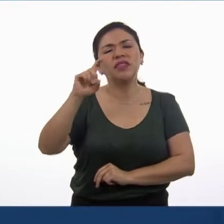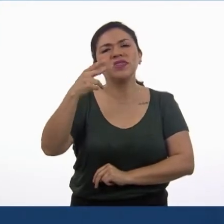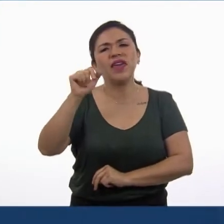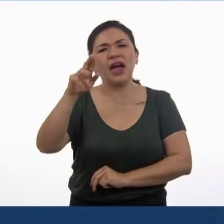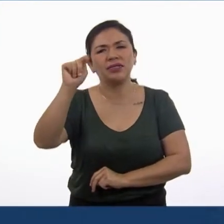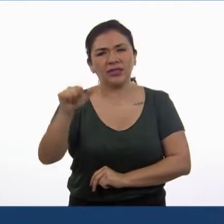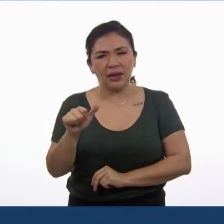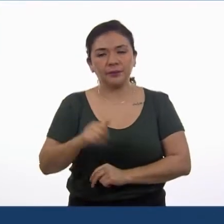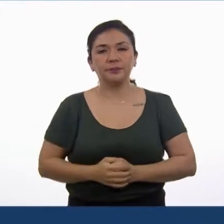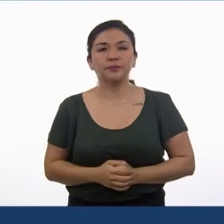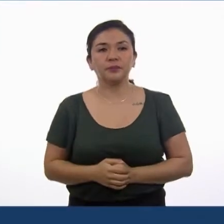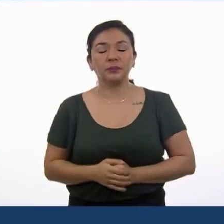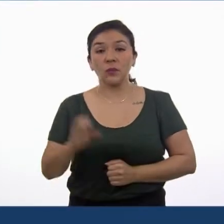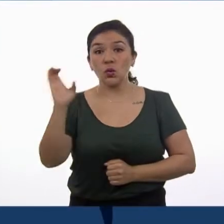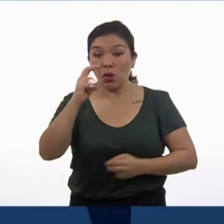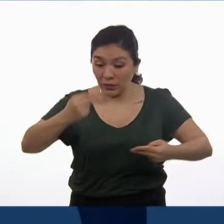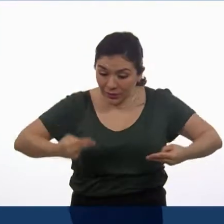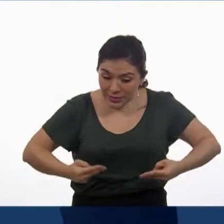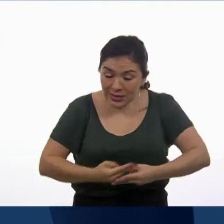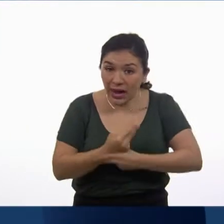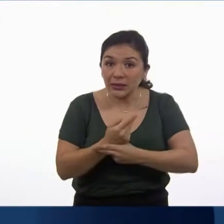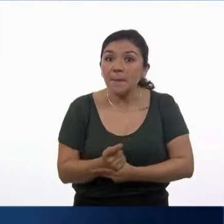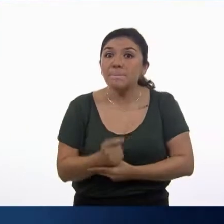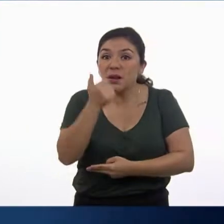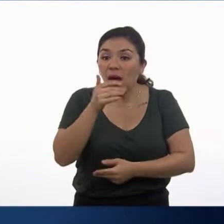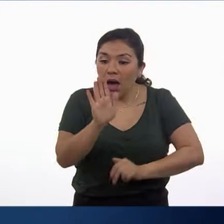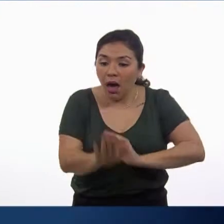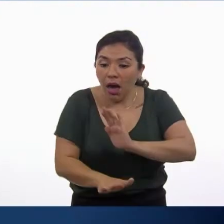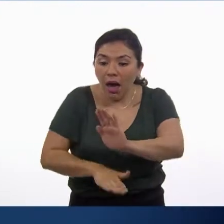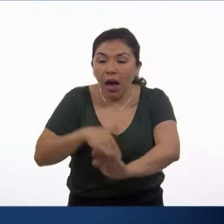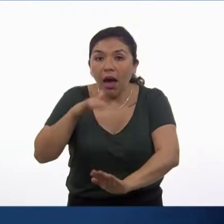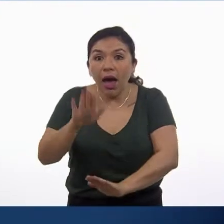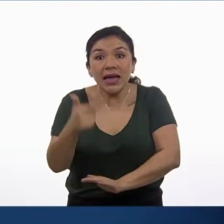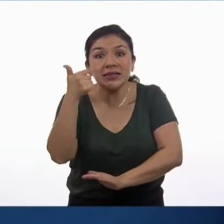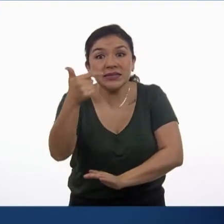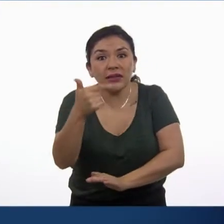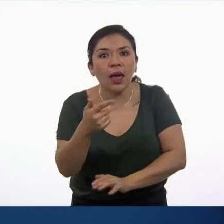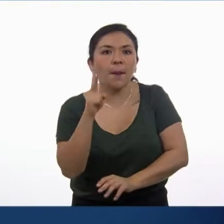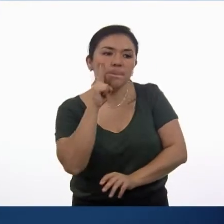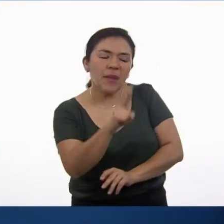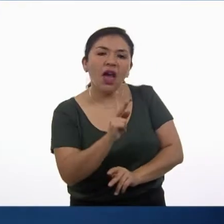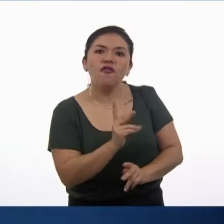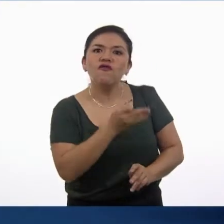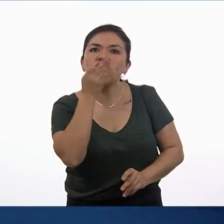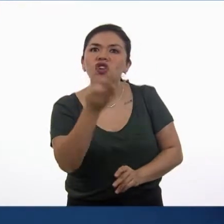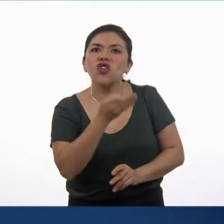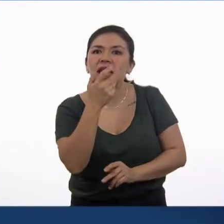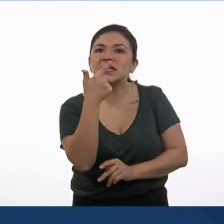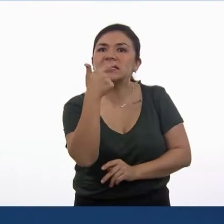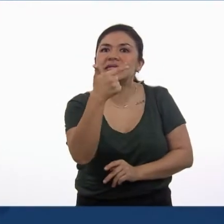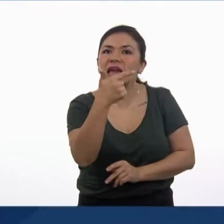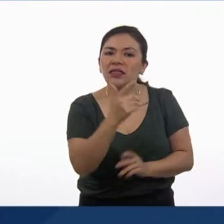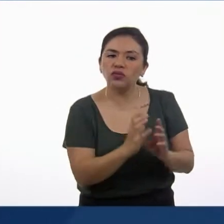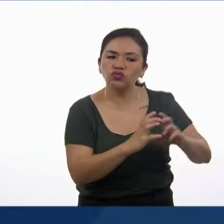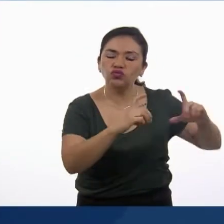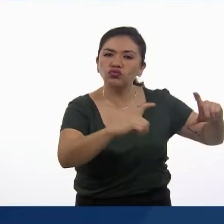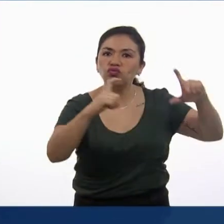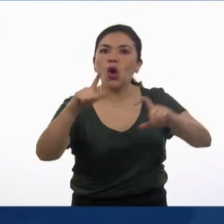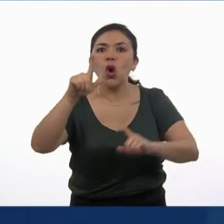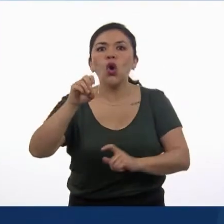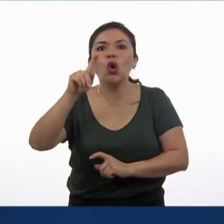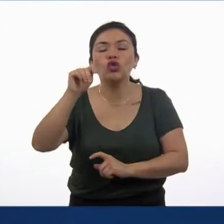costado. Cuando el recién nacido da sus primeros 7 pasos, 7 flores de loto emergen del suelo y los dioses visibles